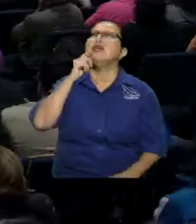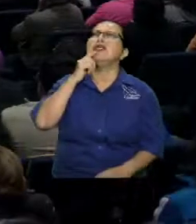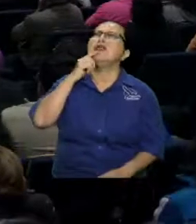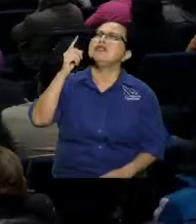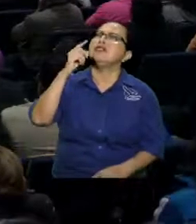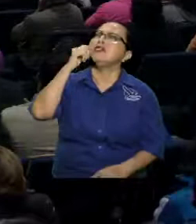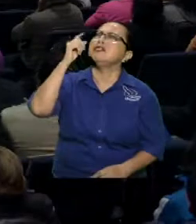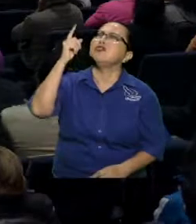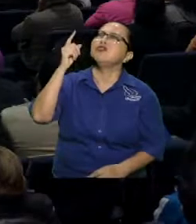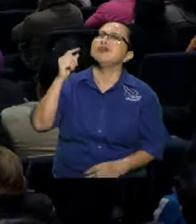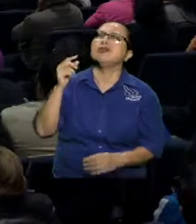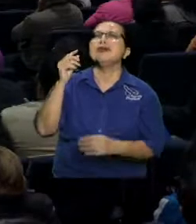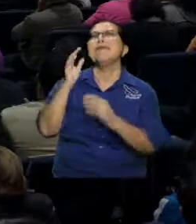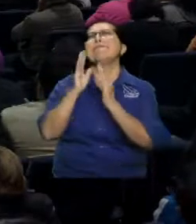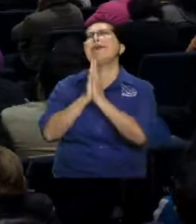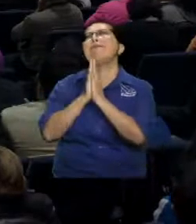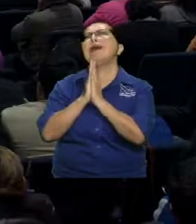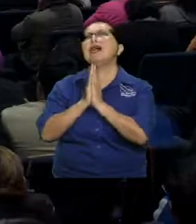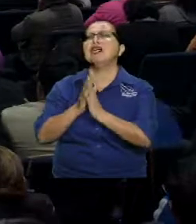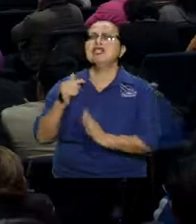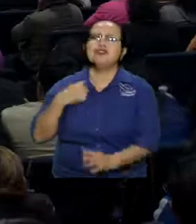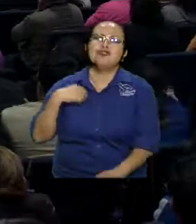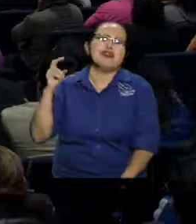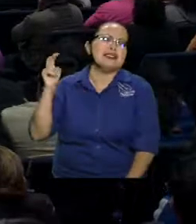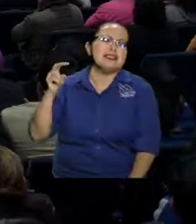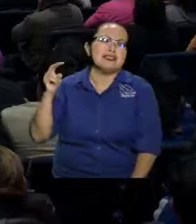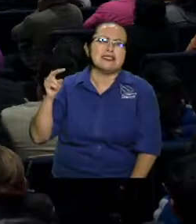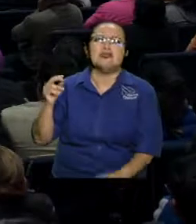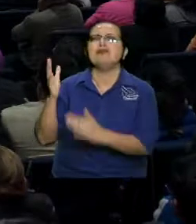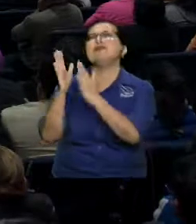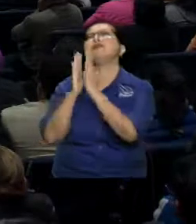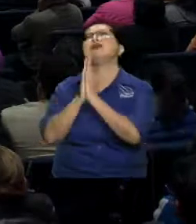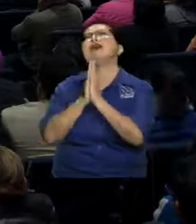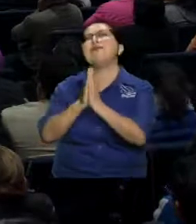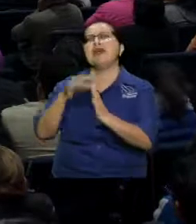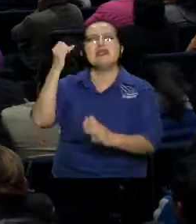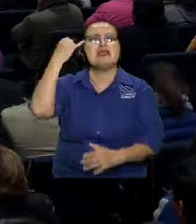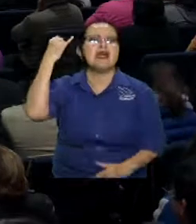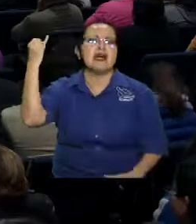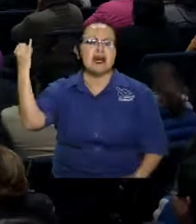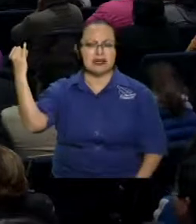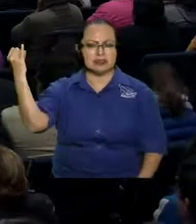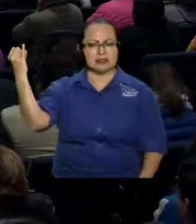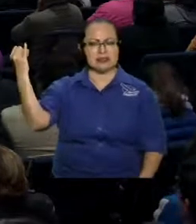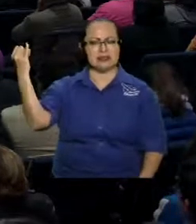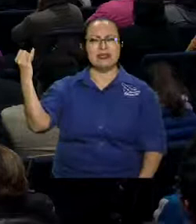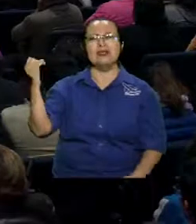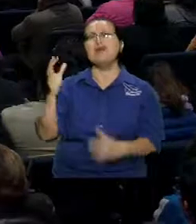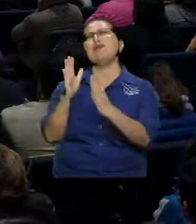Padre, yo necesito esto. Tu palabra dice que tú eres mi proveedor. Señor, dame una idea.